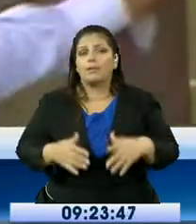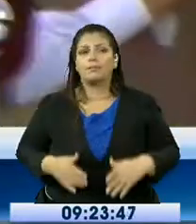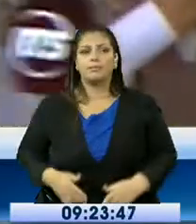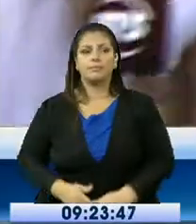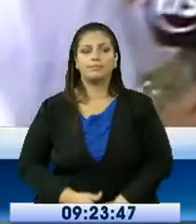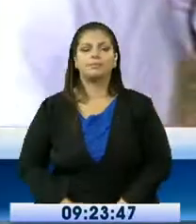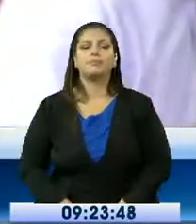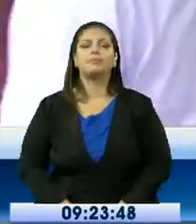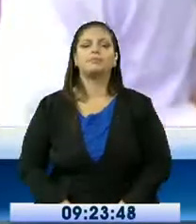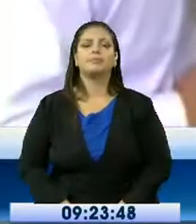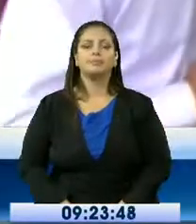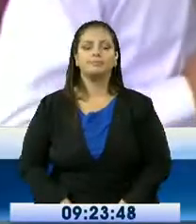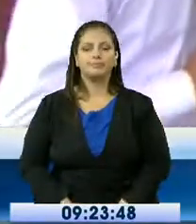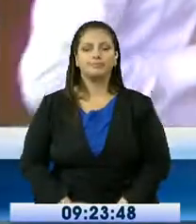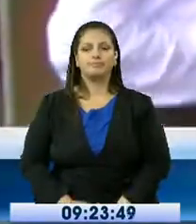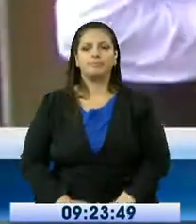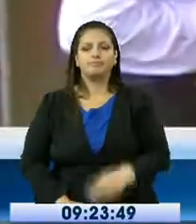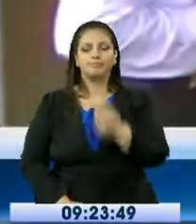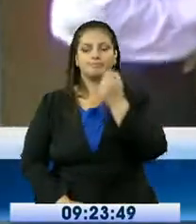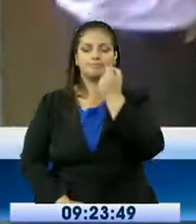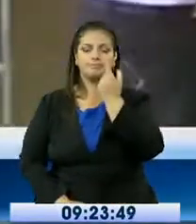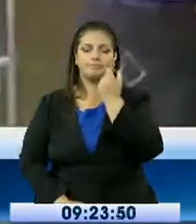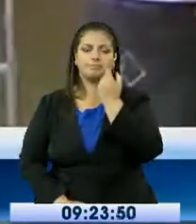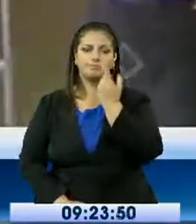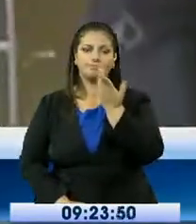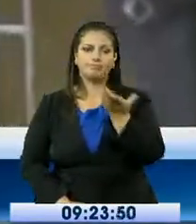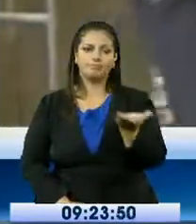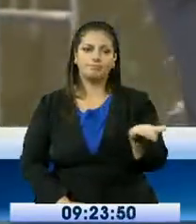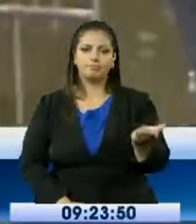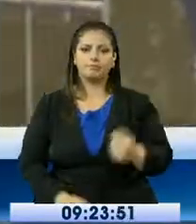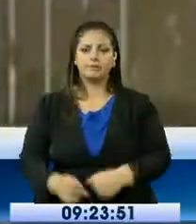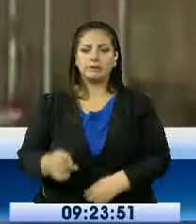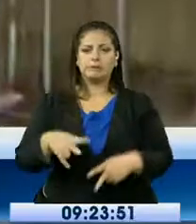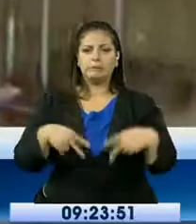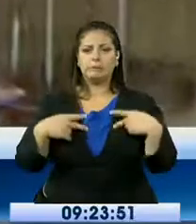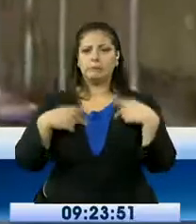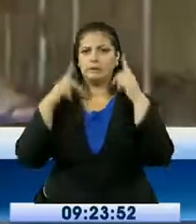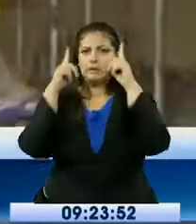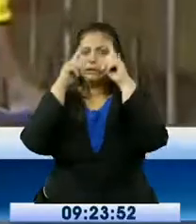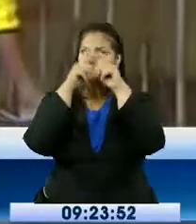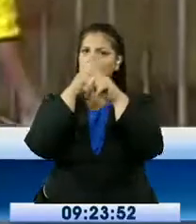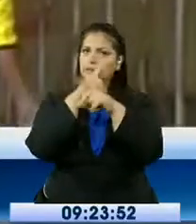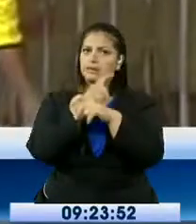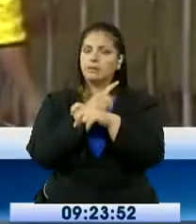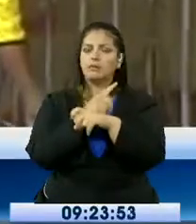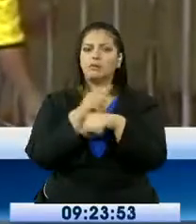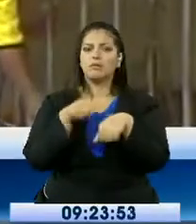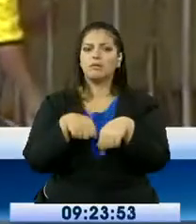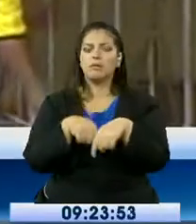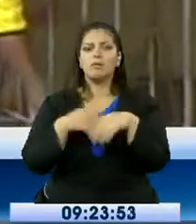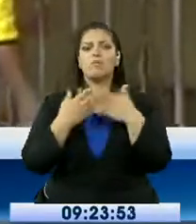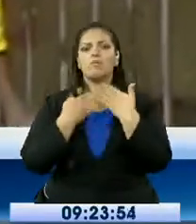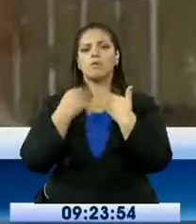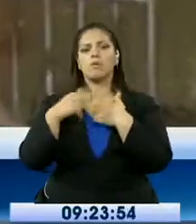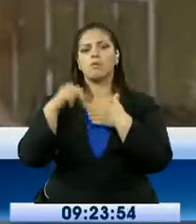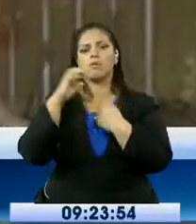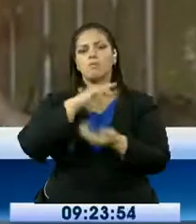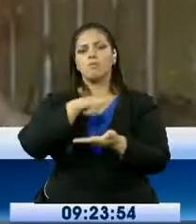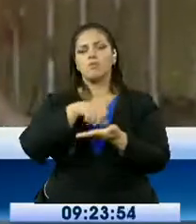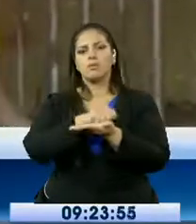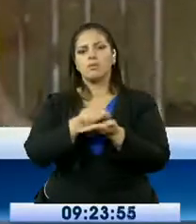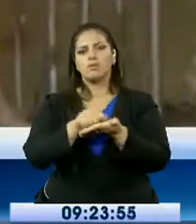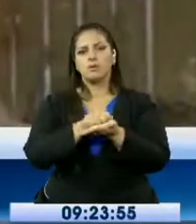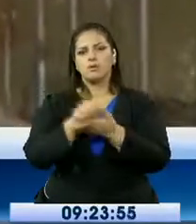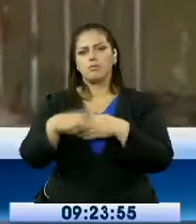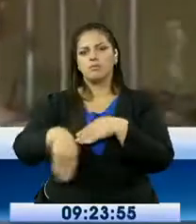impresiones, con estas gráficas de la realidad que se vive en la cooperativa Valle Hermoso de Monte